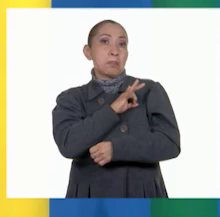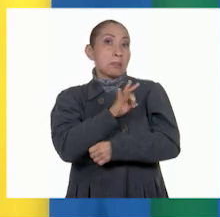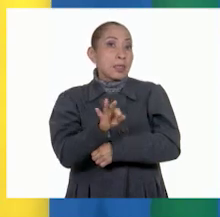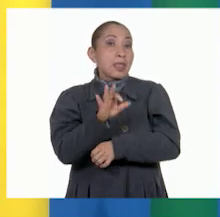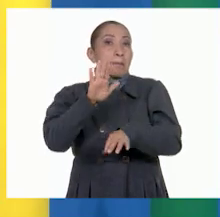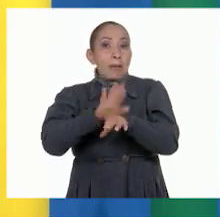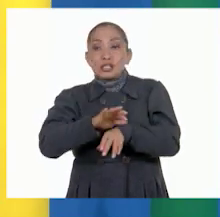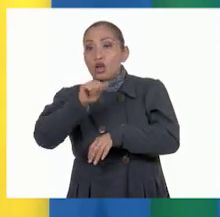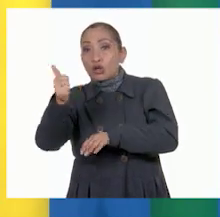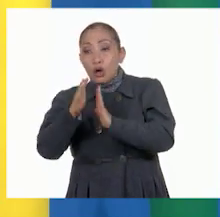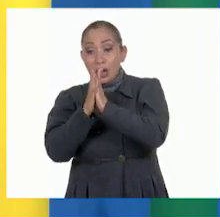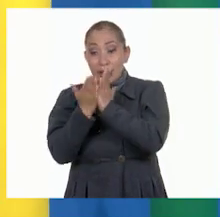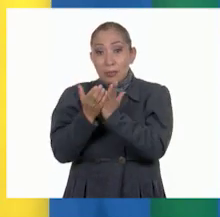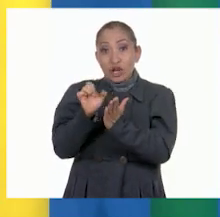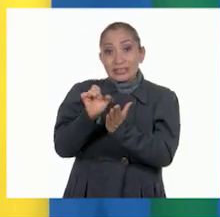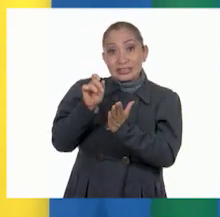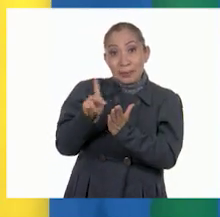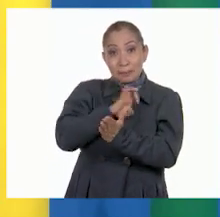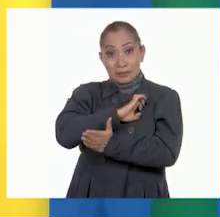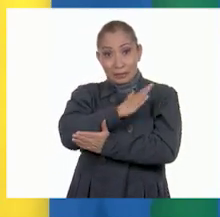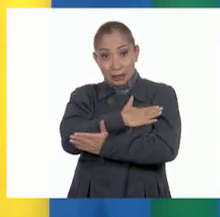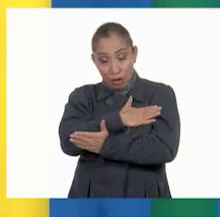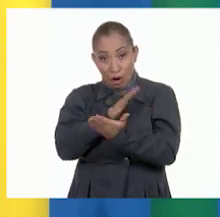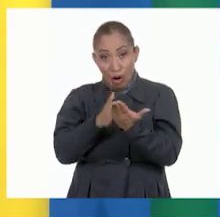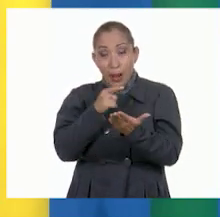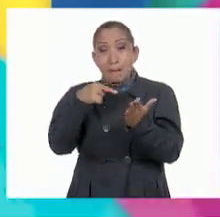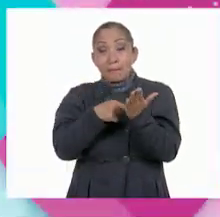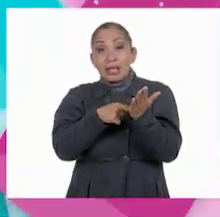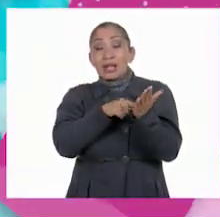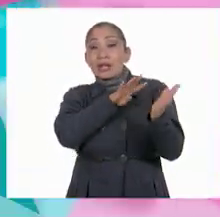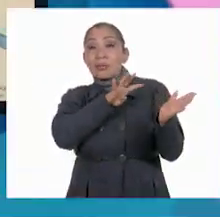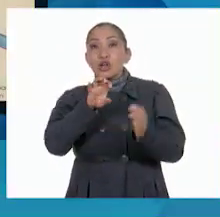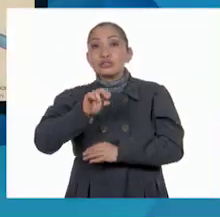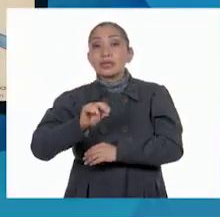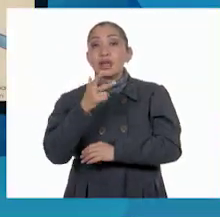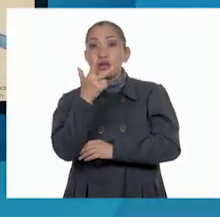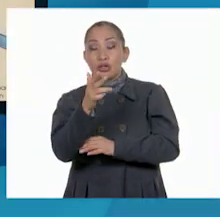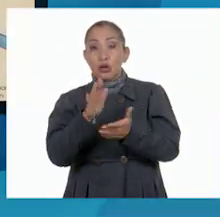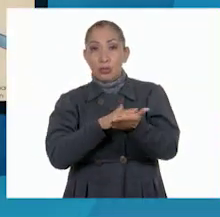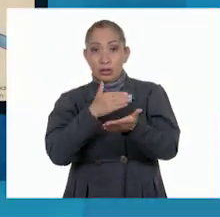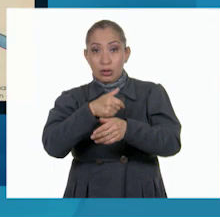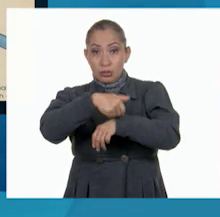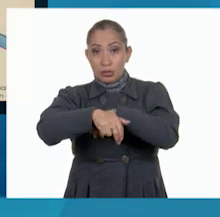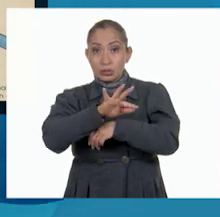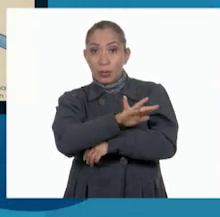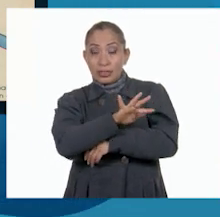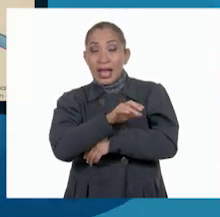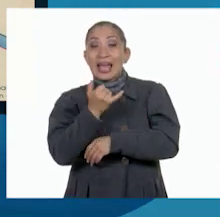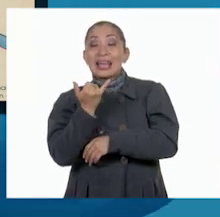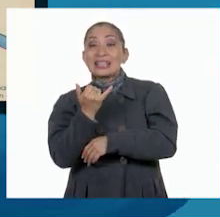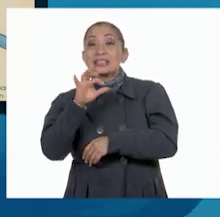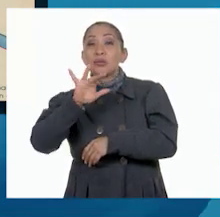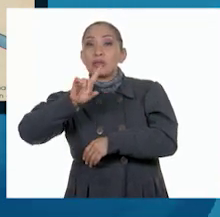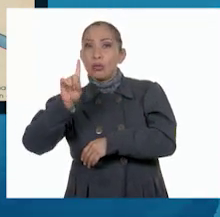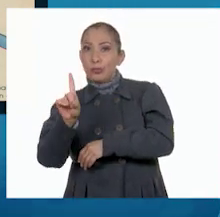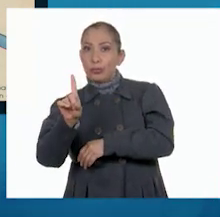encontrar más refranes en el libro de texto de español 1988, en las páginas 50 y